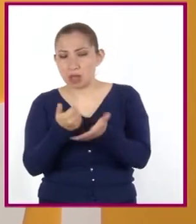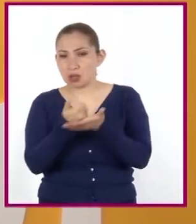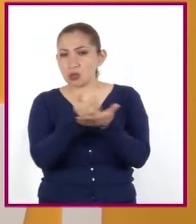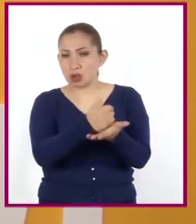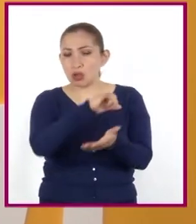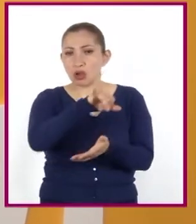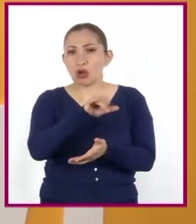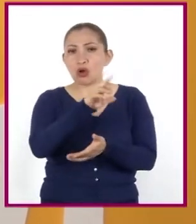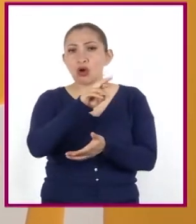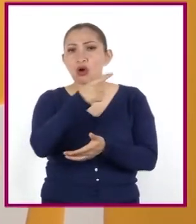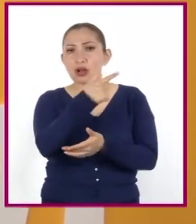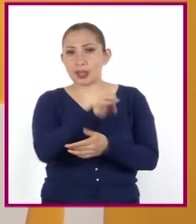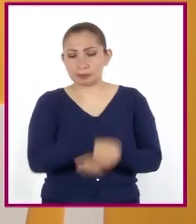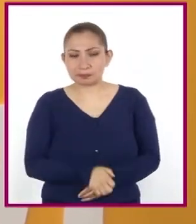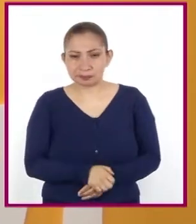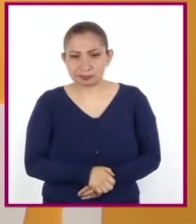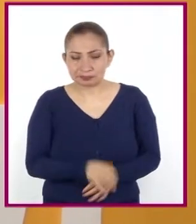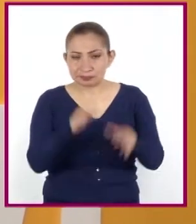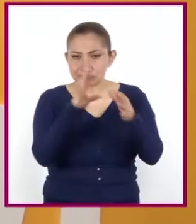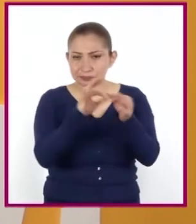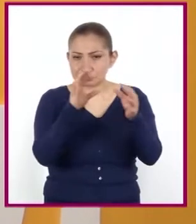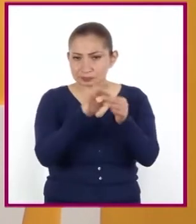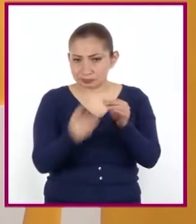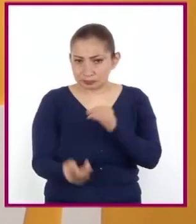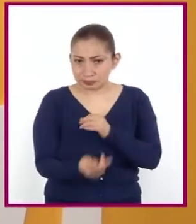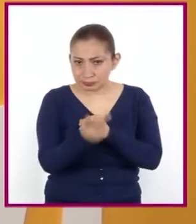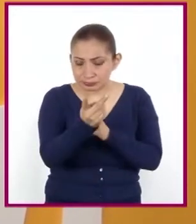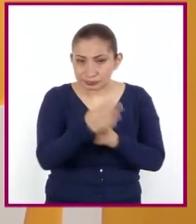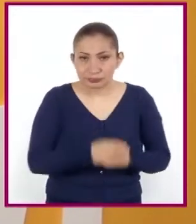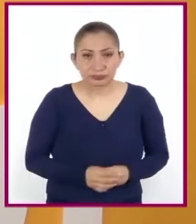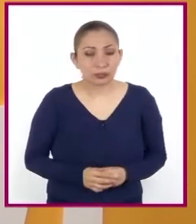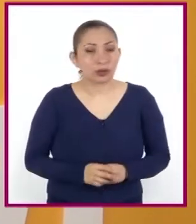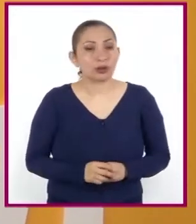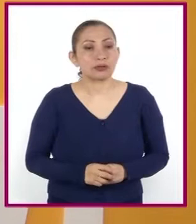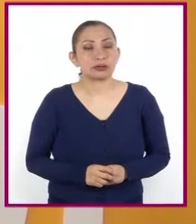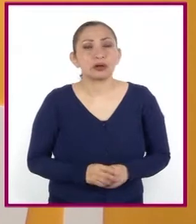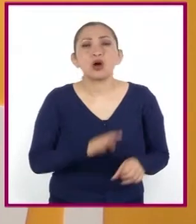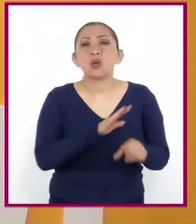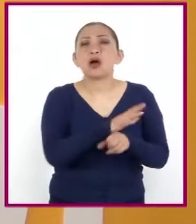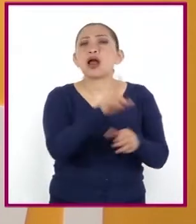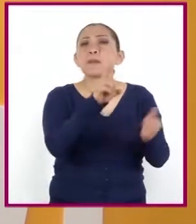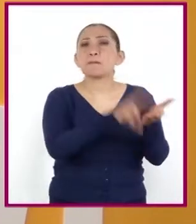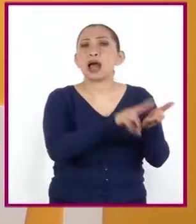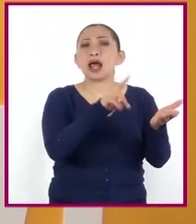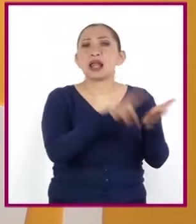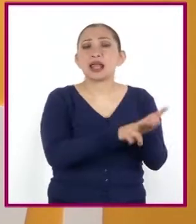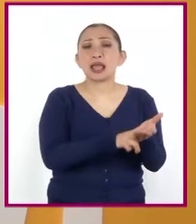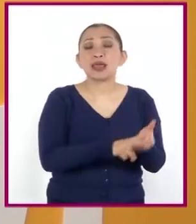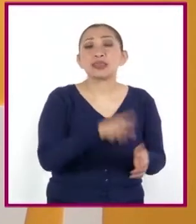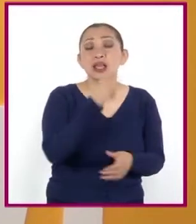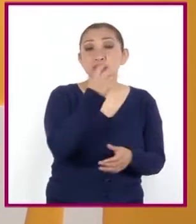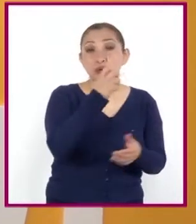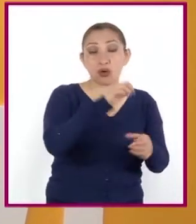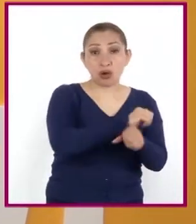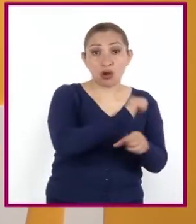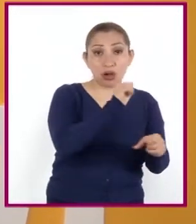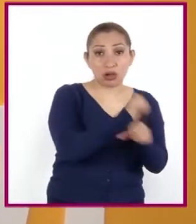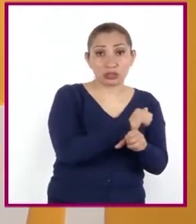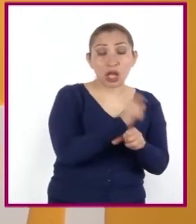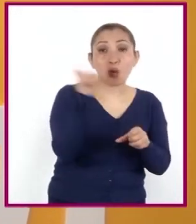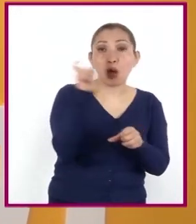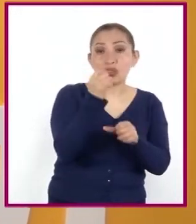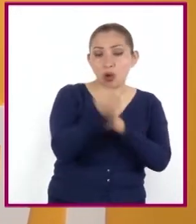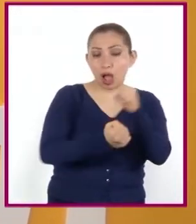Jorge. Planteemos algunas preguntas. ¿Cuál será el valor B del vehículo después de T años de